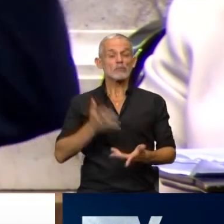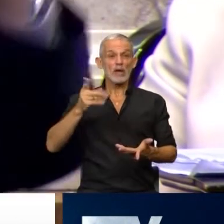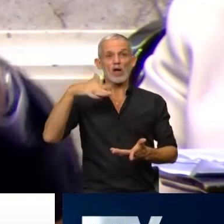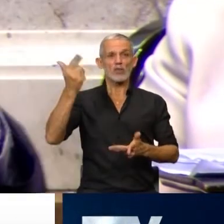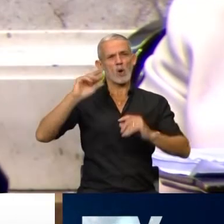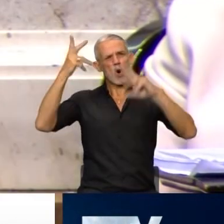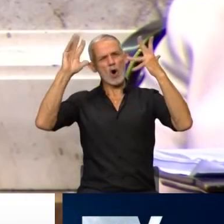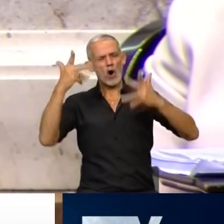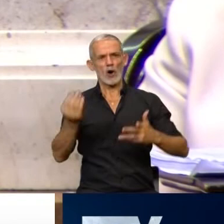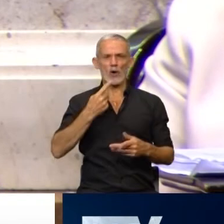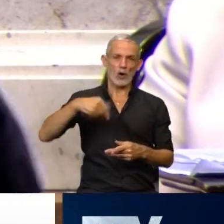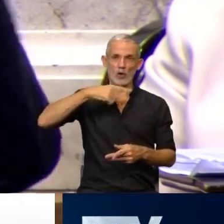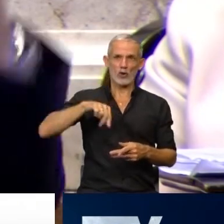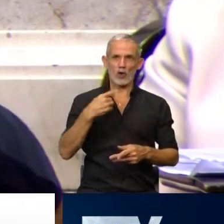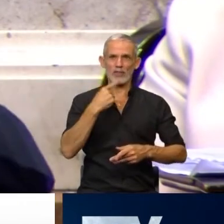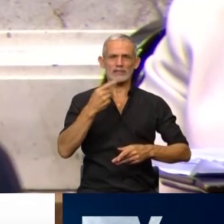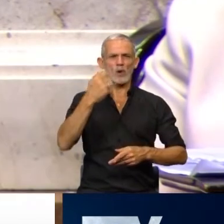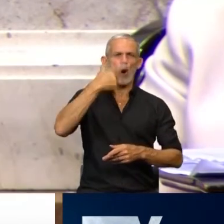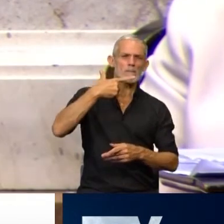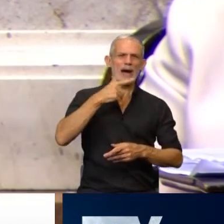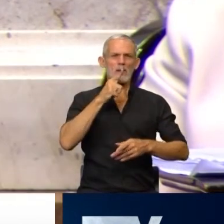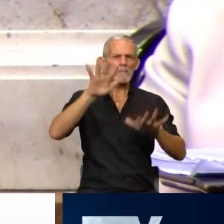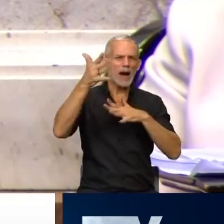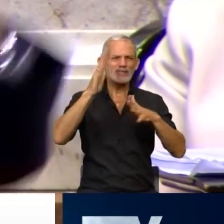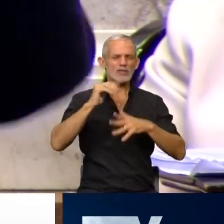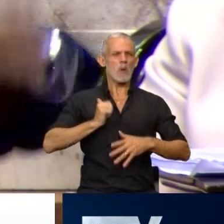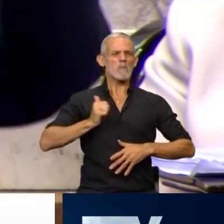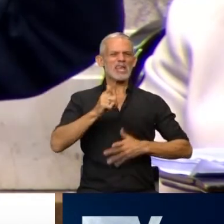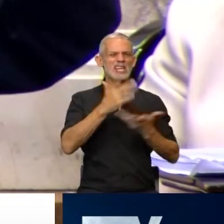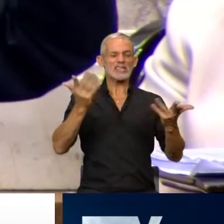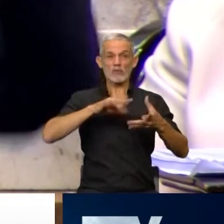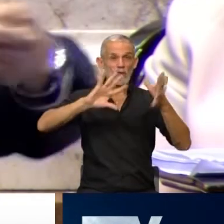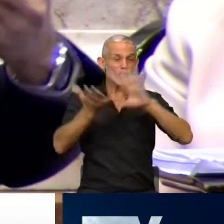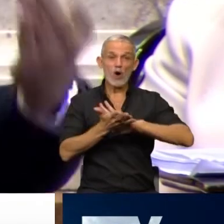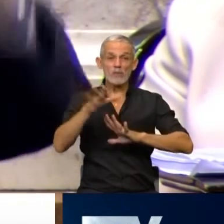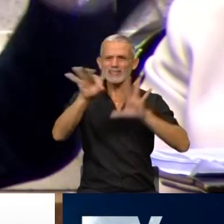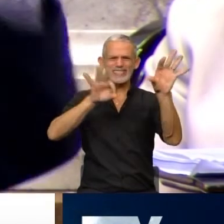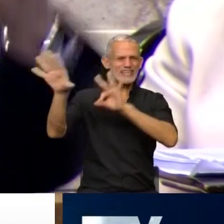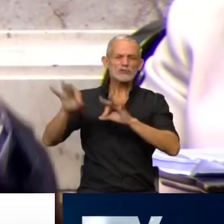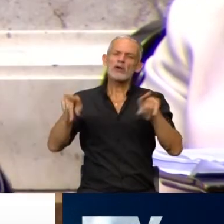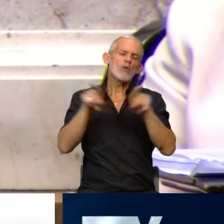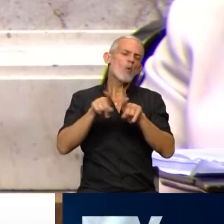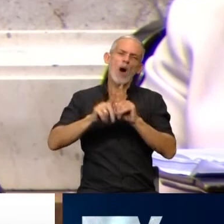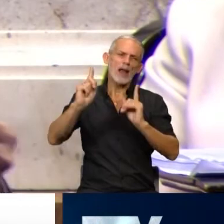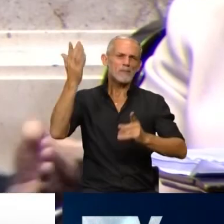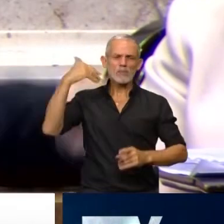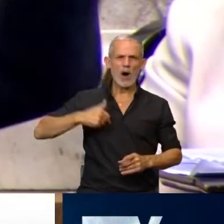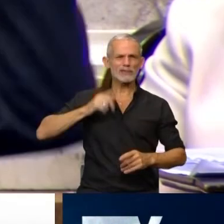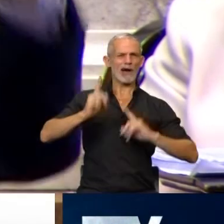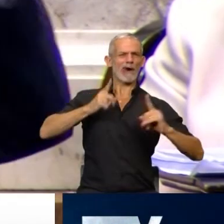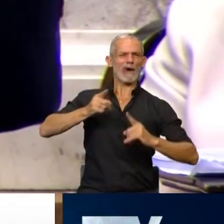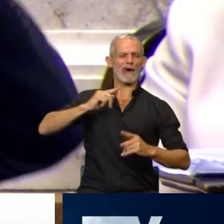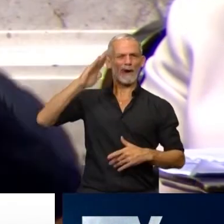Después se enojaban cuando decíamos que Macri era parecido a la dictadura. El método de selección fue igual al de los dictadores,